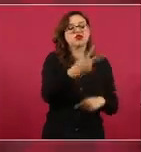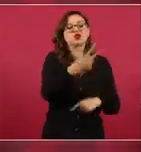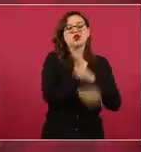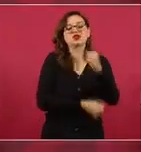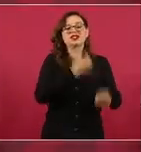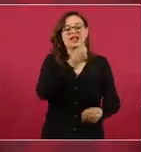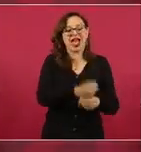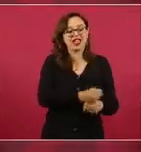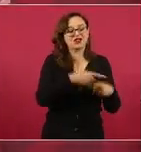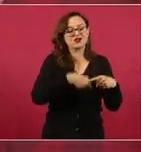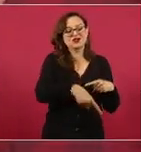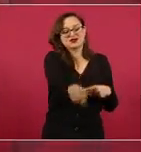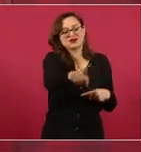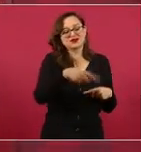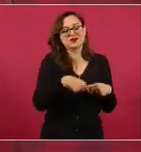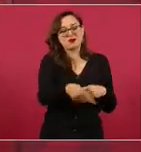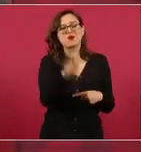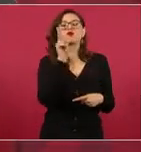La refinería,